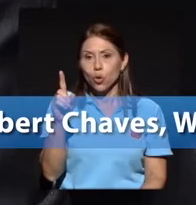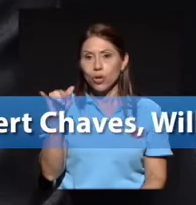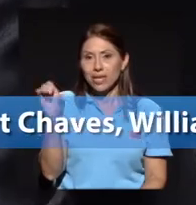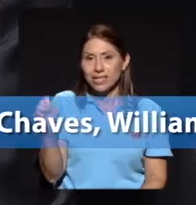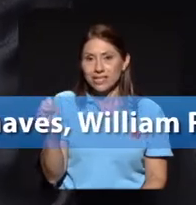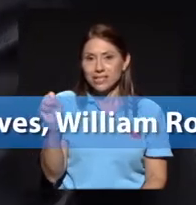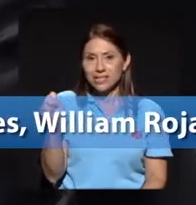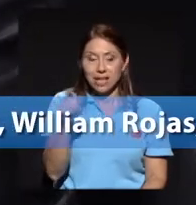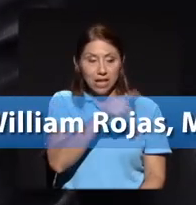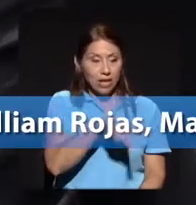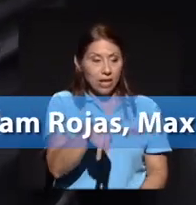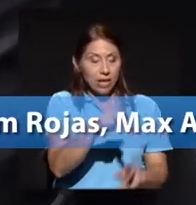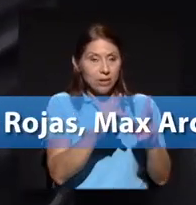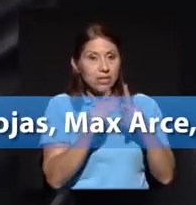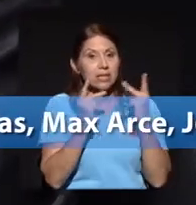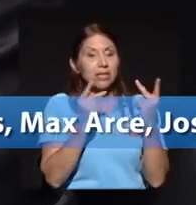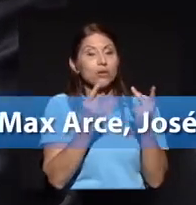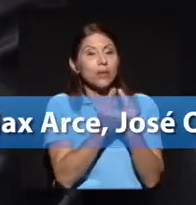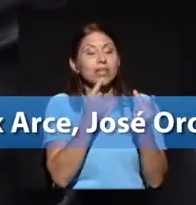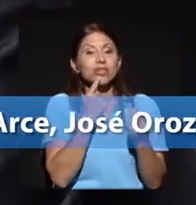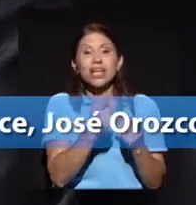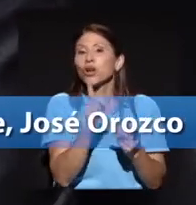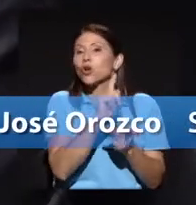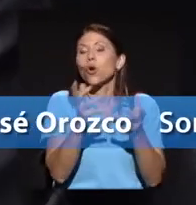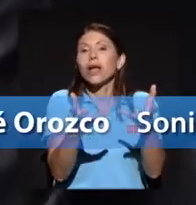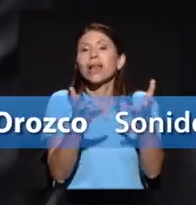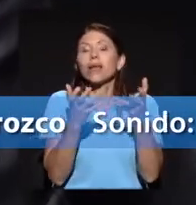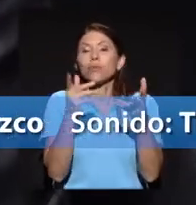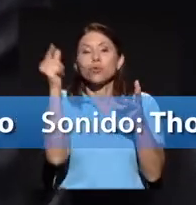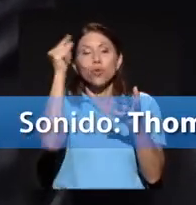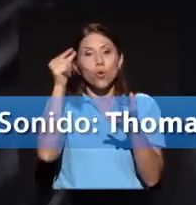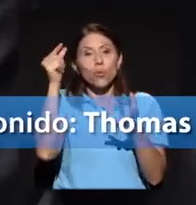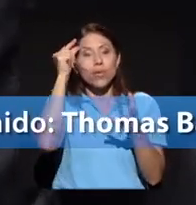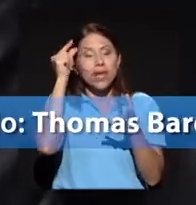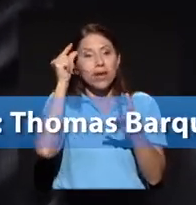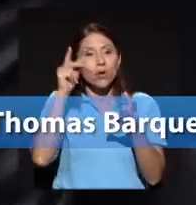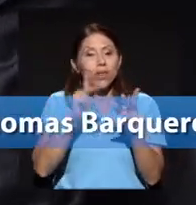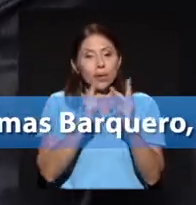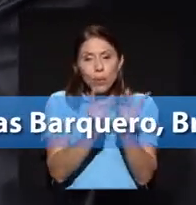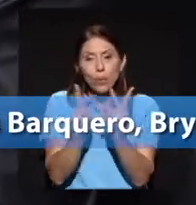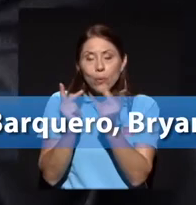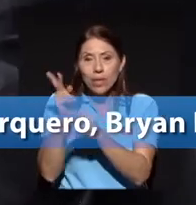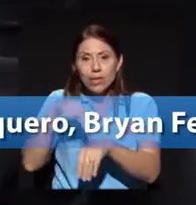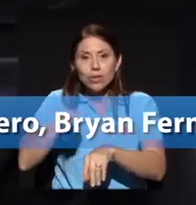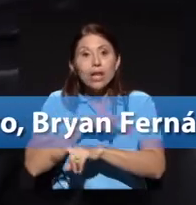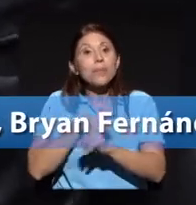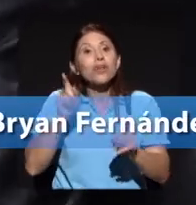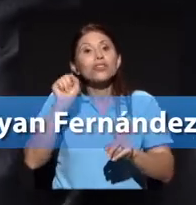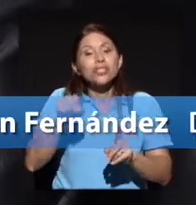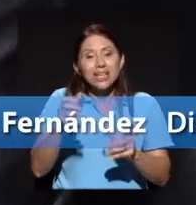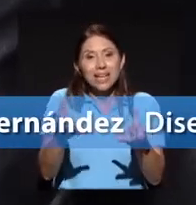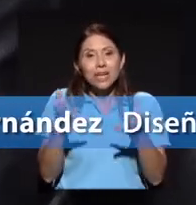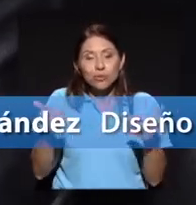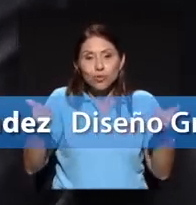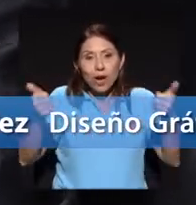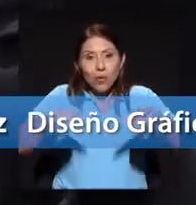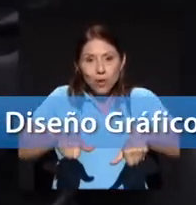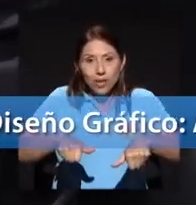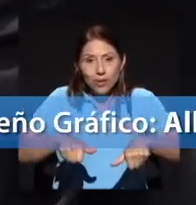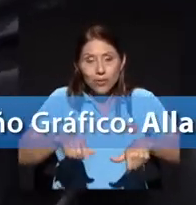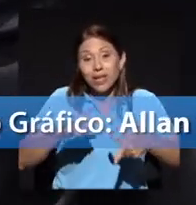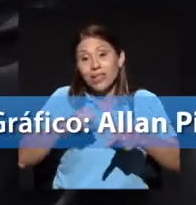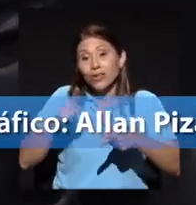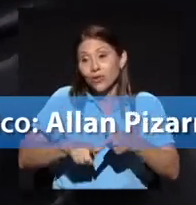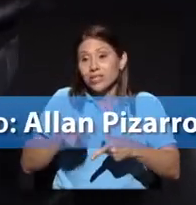de unidad nacional pero un acuerdo nacional en temas sustanciales sí y esa fue la mano que recibimos